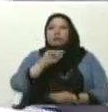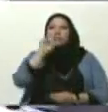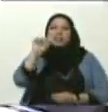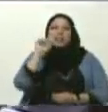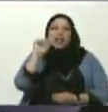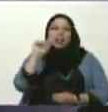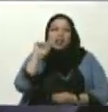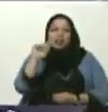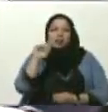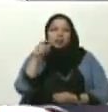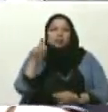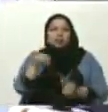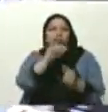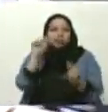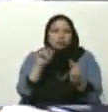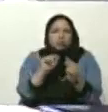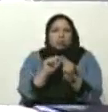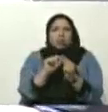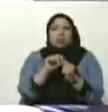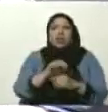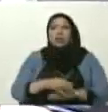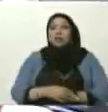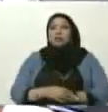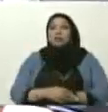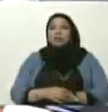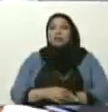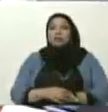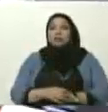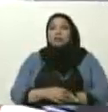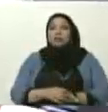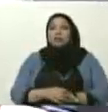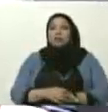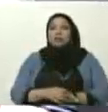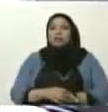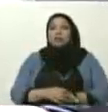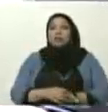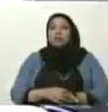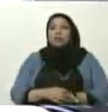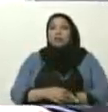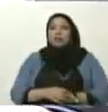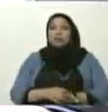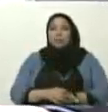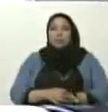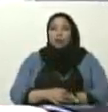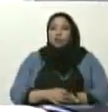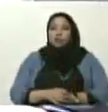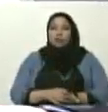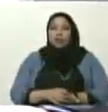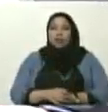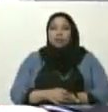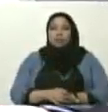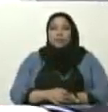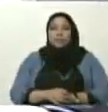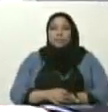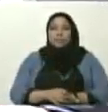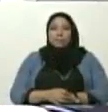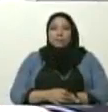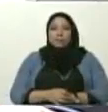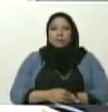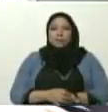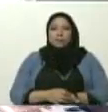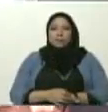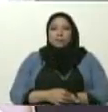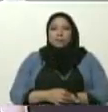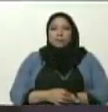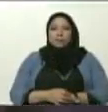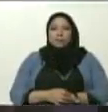dejar las armas? Y segundo, ¿qué opinas de la propuesta del presidente de paz total, de negociar con las FARC, pero también con